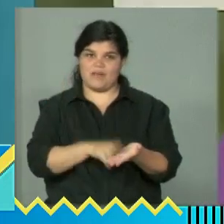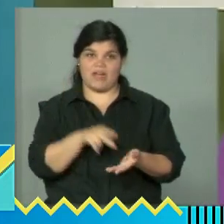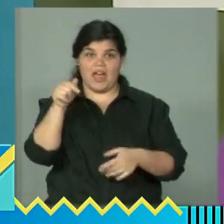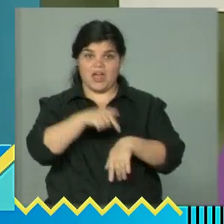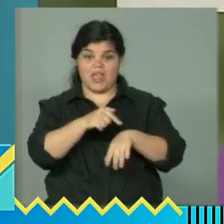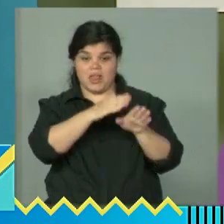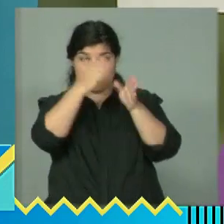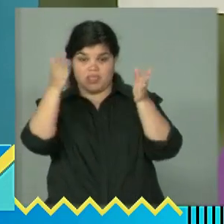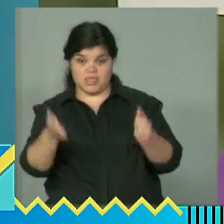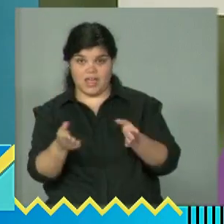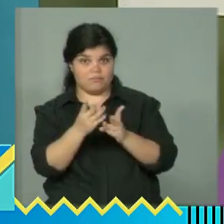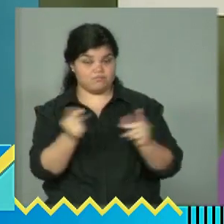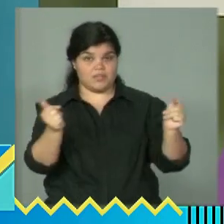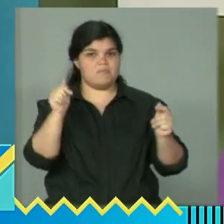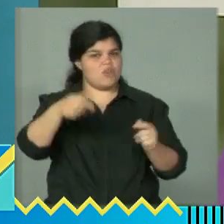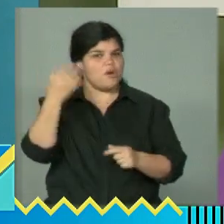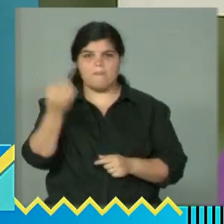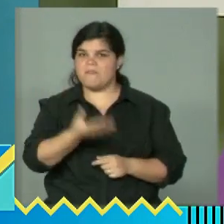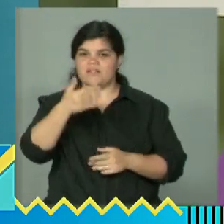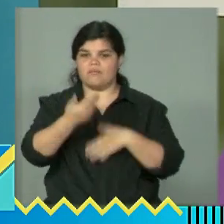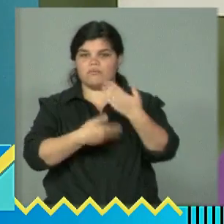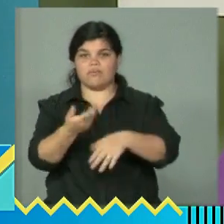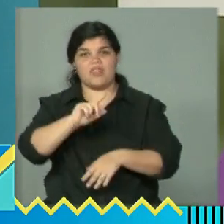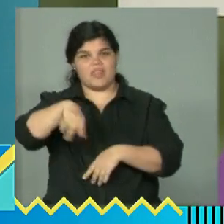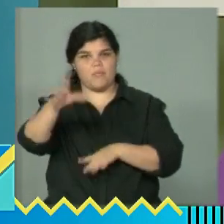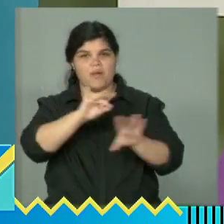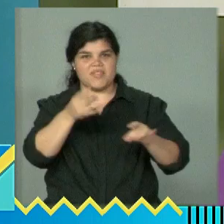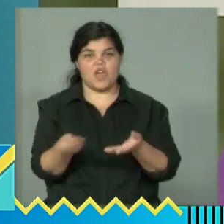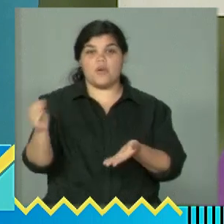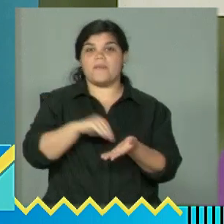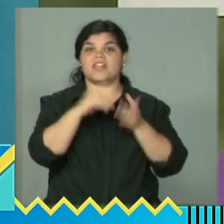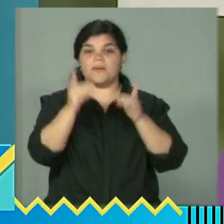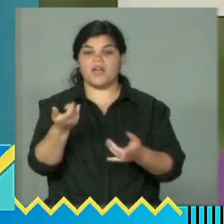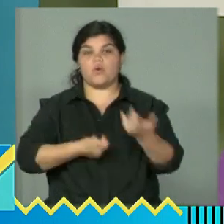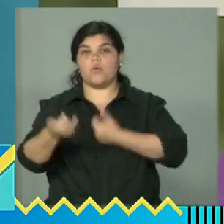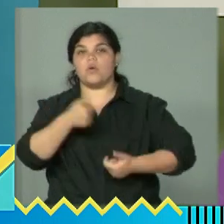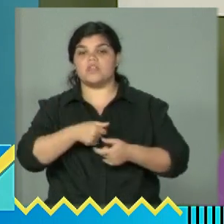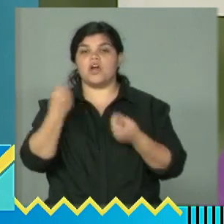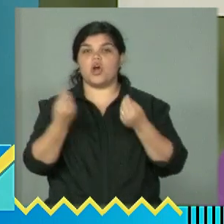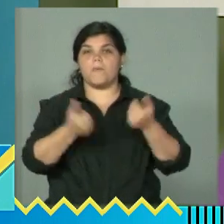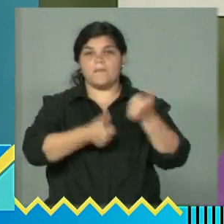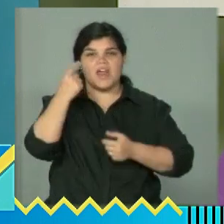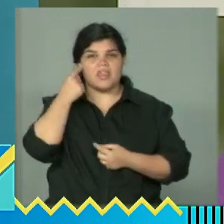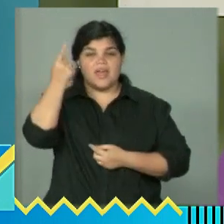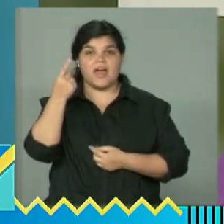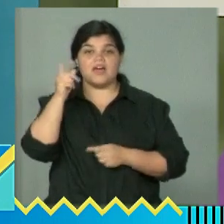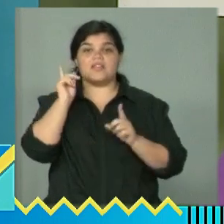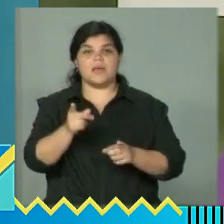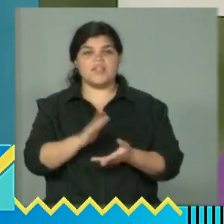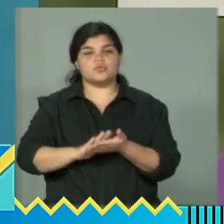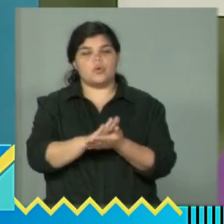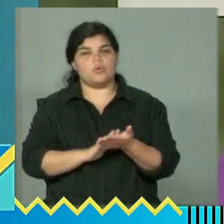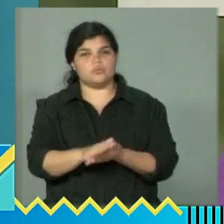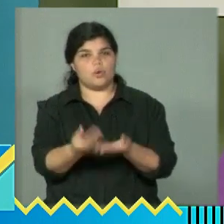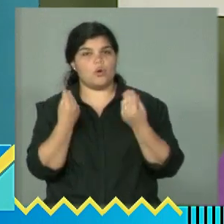este bloque, pero sigue siendo especial este programa. Enseguida otros invitados también contándonos de qué se trató esta maratón de ideas y cuáles fueron esas